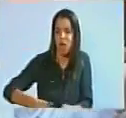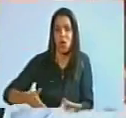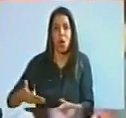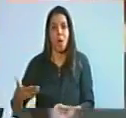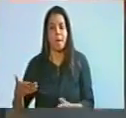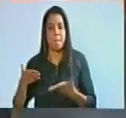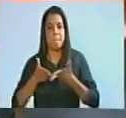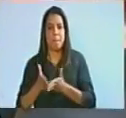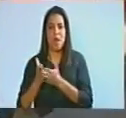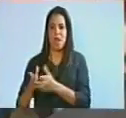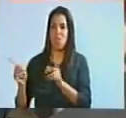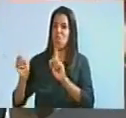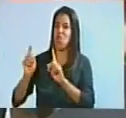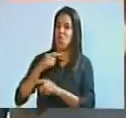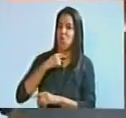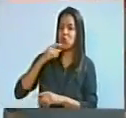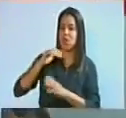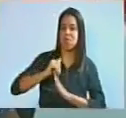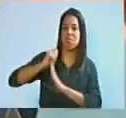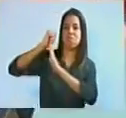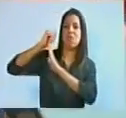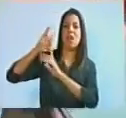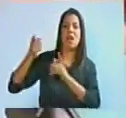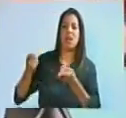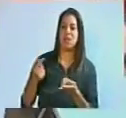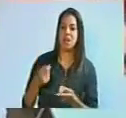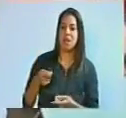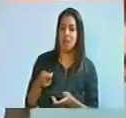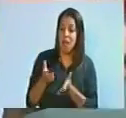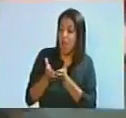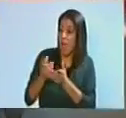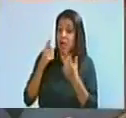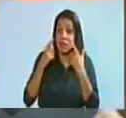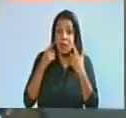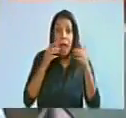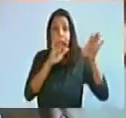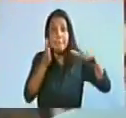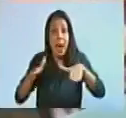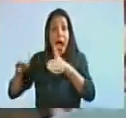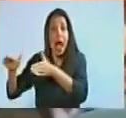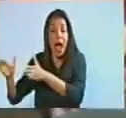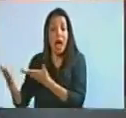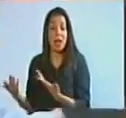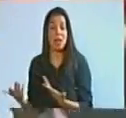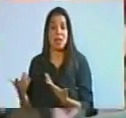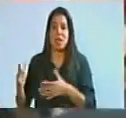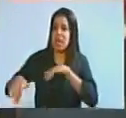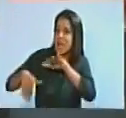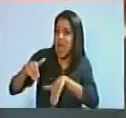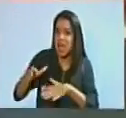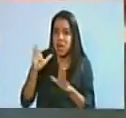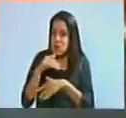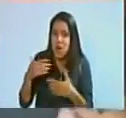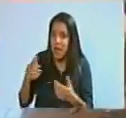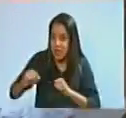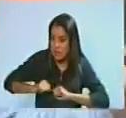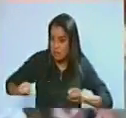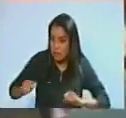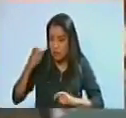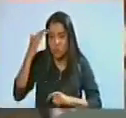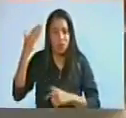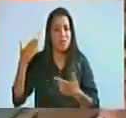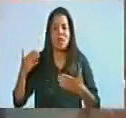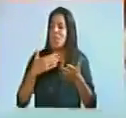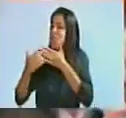yo no estoy de acuerdo con el capitán. Pero mira, estamos en el medio del mar y no, aquí nadie sabe nada. No importa, hay que matar a